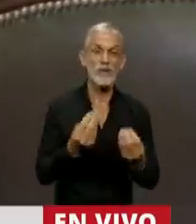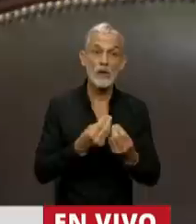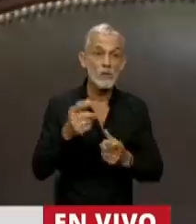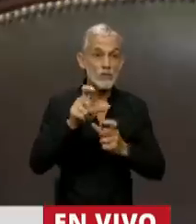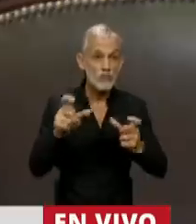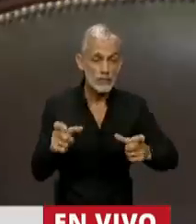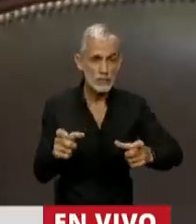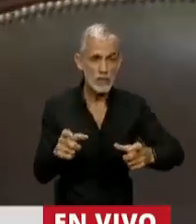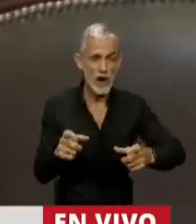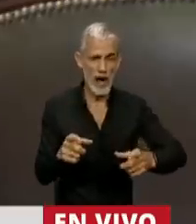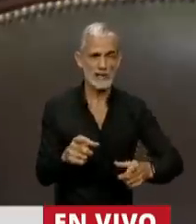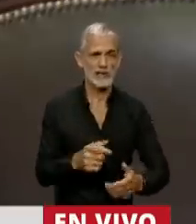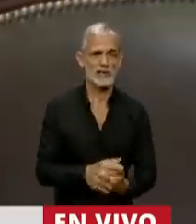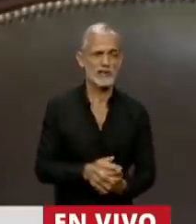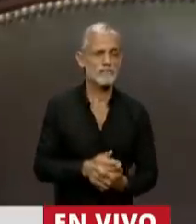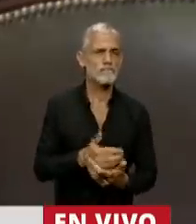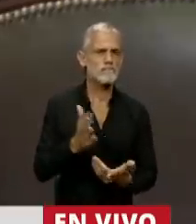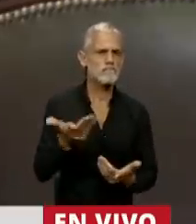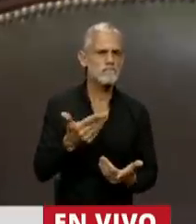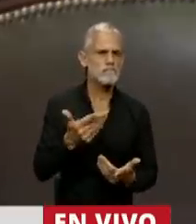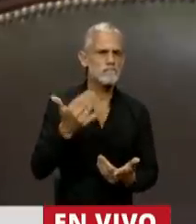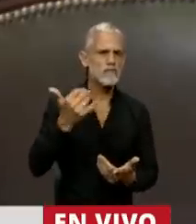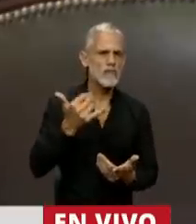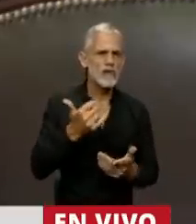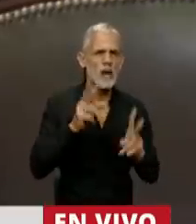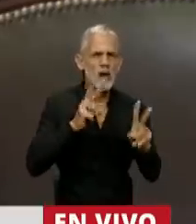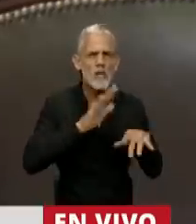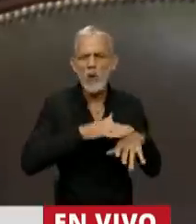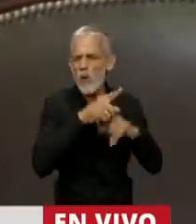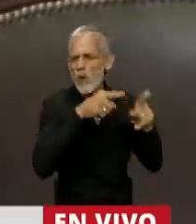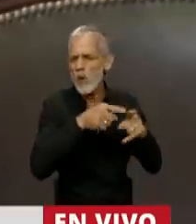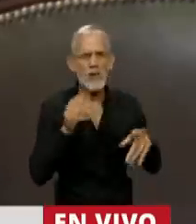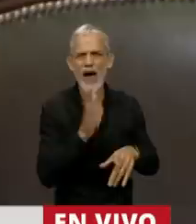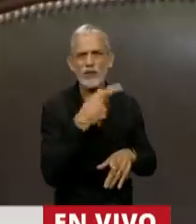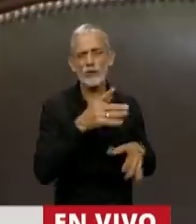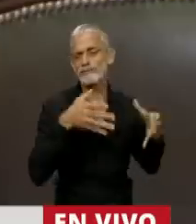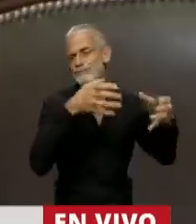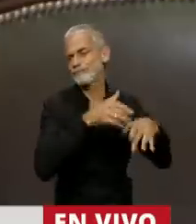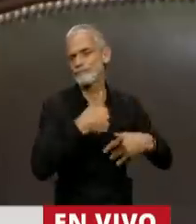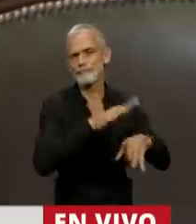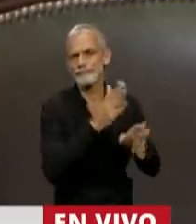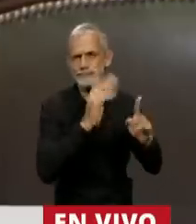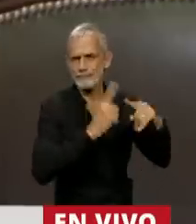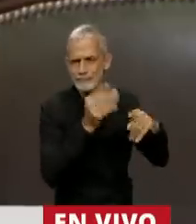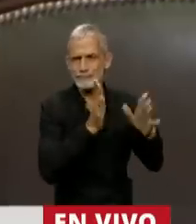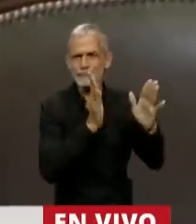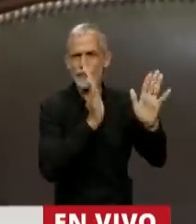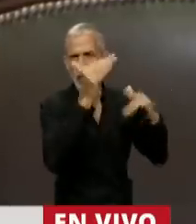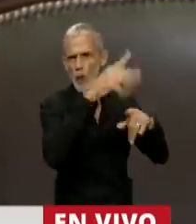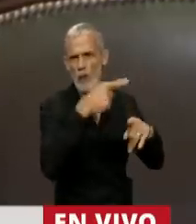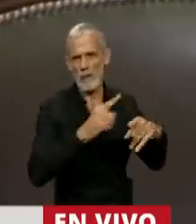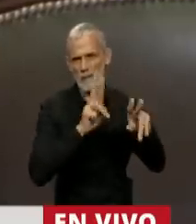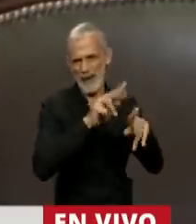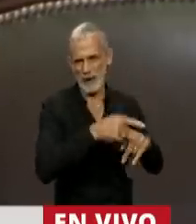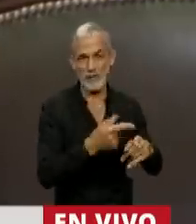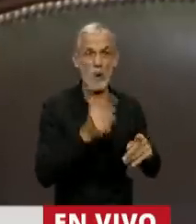Y muchos aparte, la dieron todos los males al peronismo y la verdad que si miran bien ahí, hay gente que estuvo en el peronismo